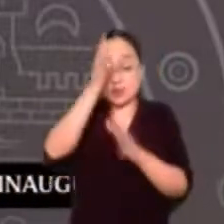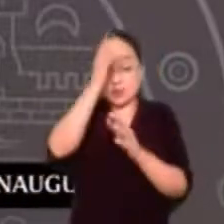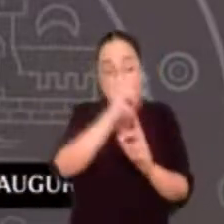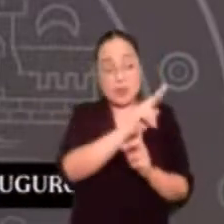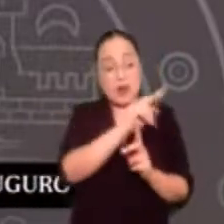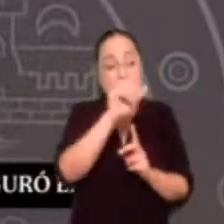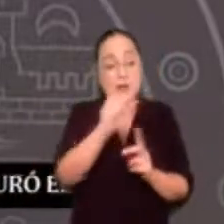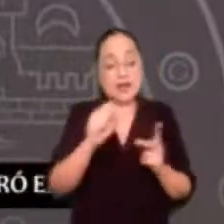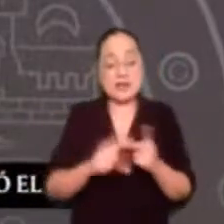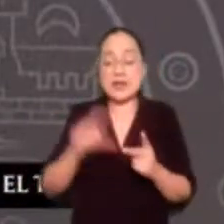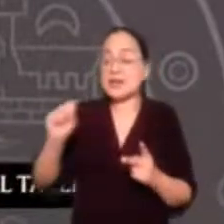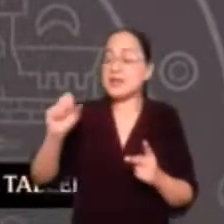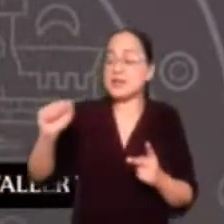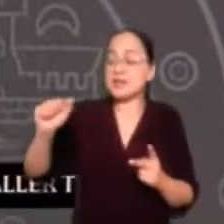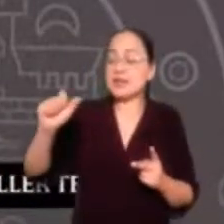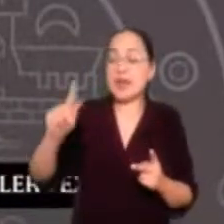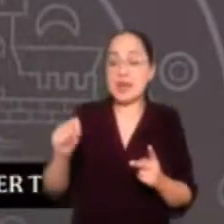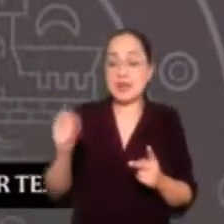se pueda ver.